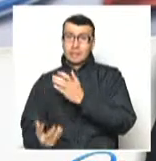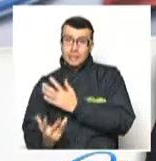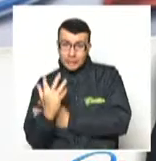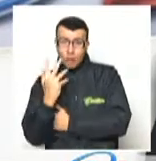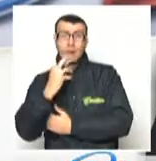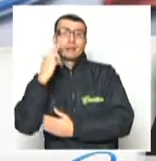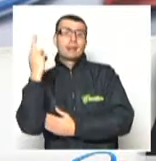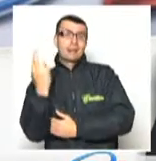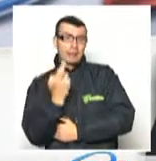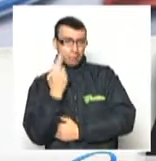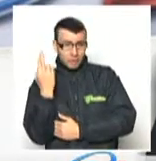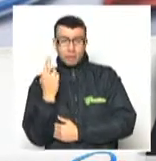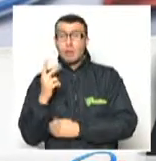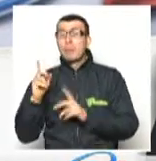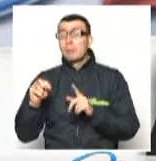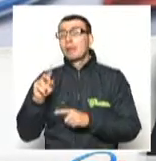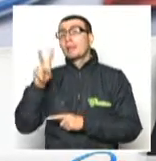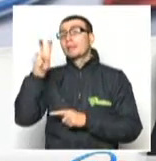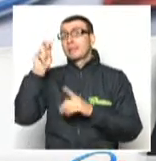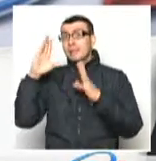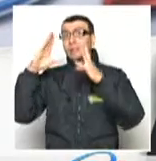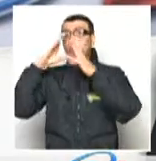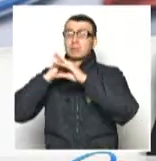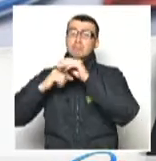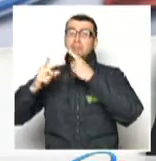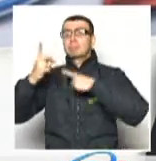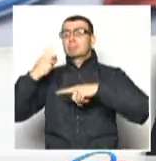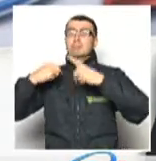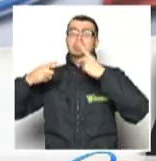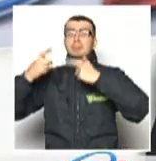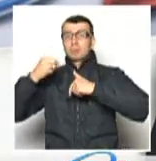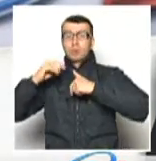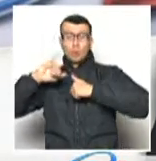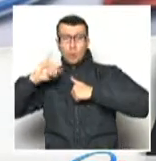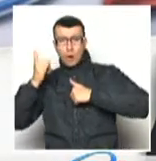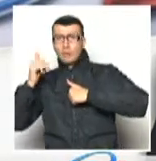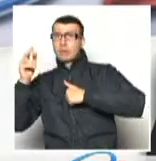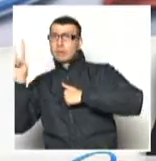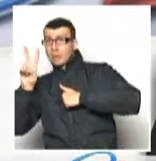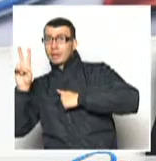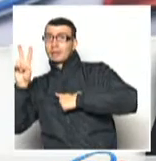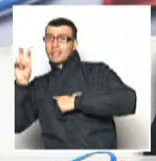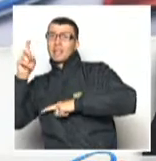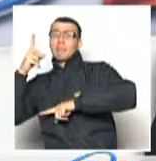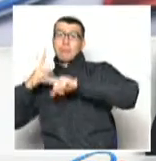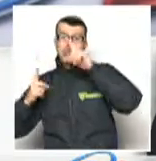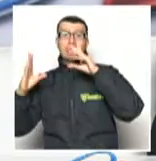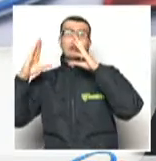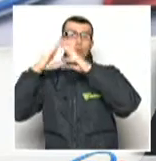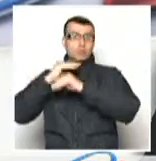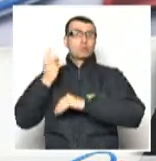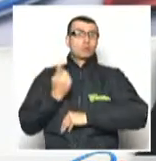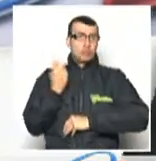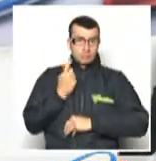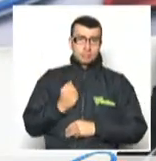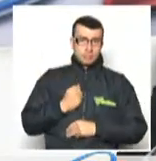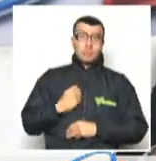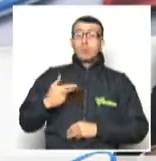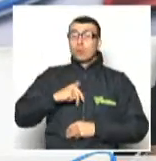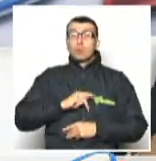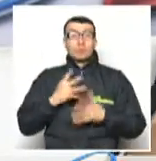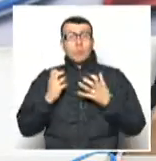de la mañana y a las 7 de la noche, los jueves y viernes 7 y media. Queremos día a día